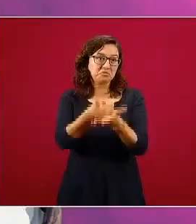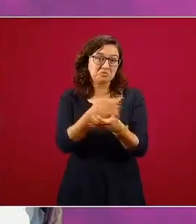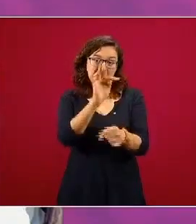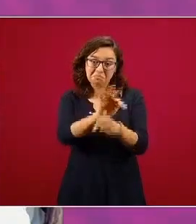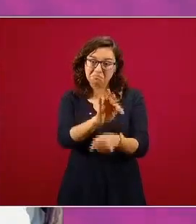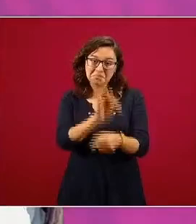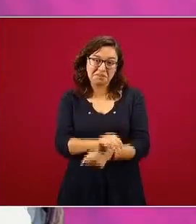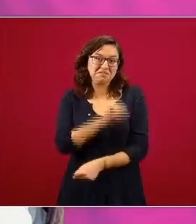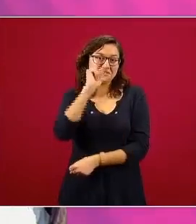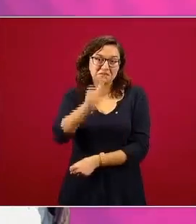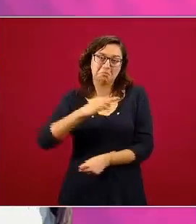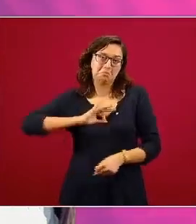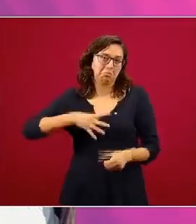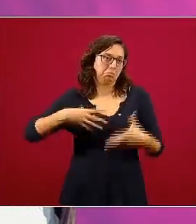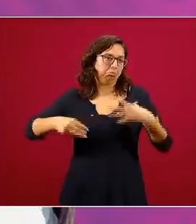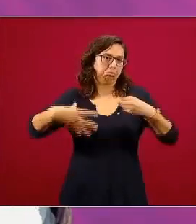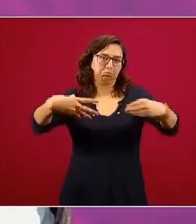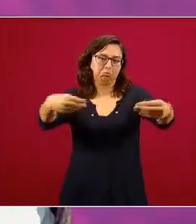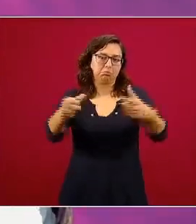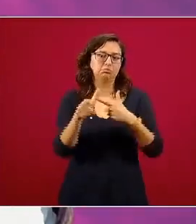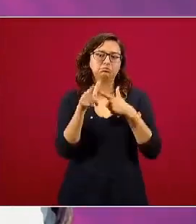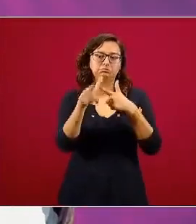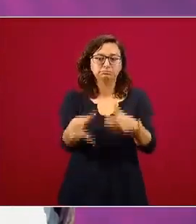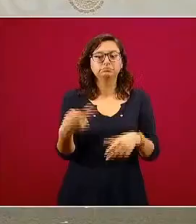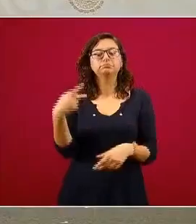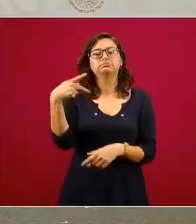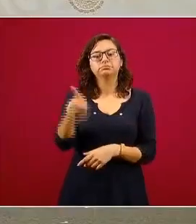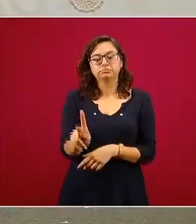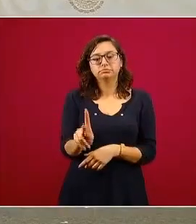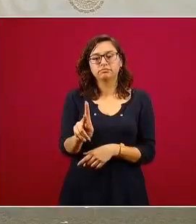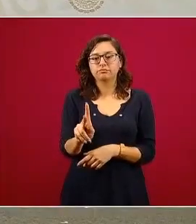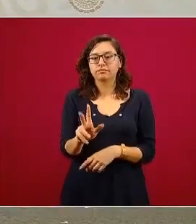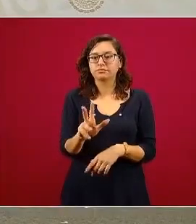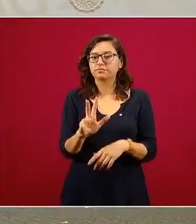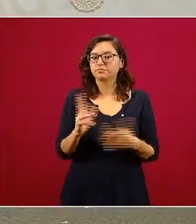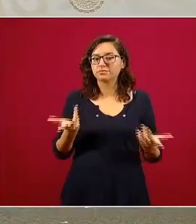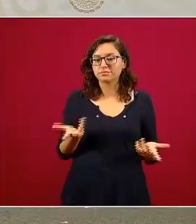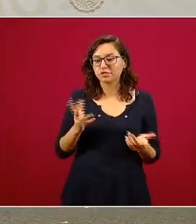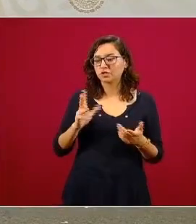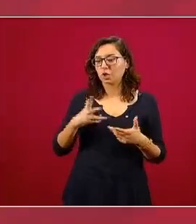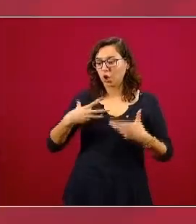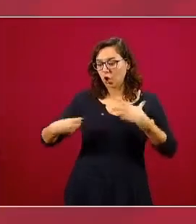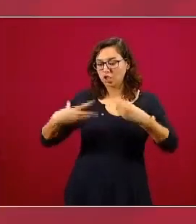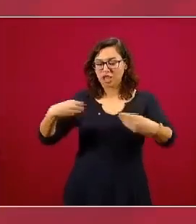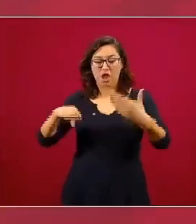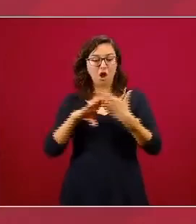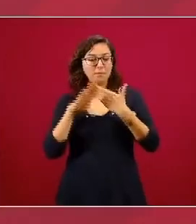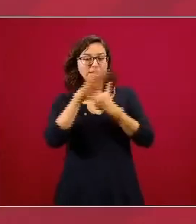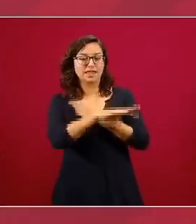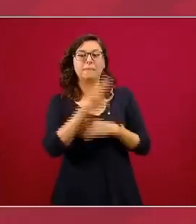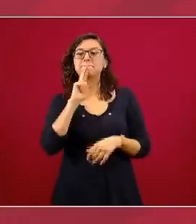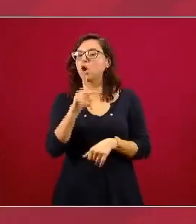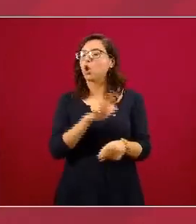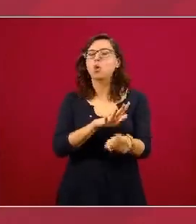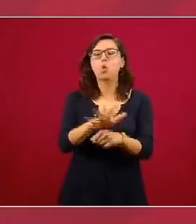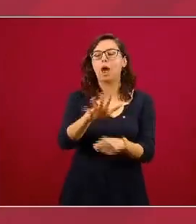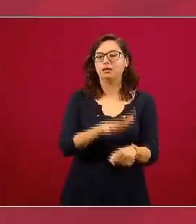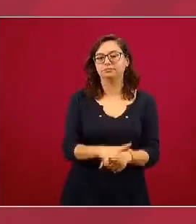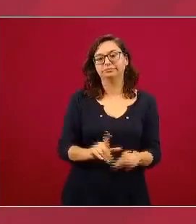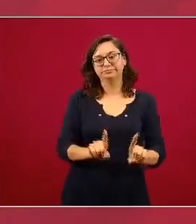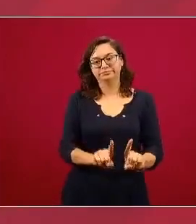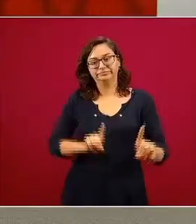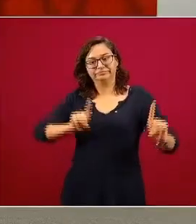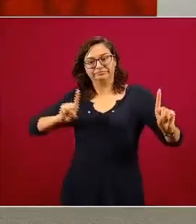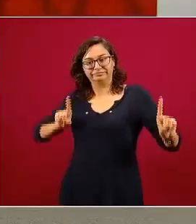dice que deben de filtrar. Sin embargo, recordemos que la mejor manera de evitar los contagios es la sana distancia,